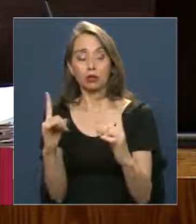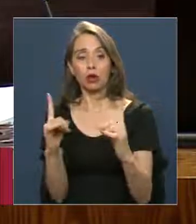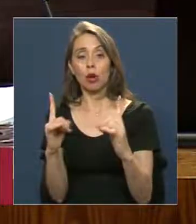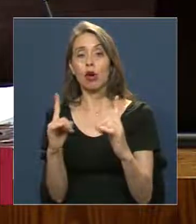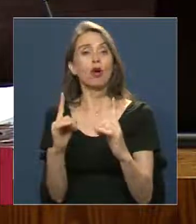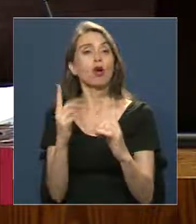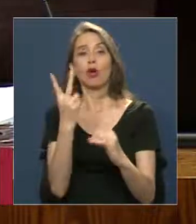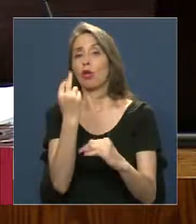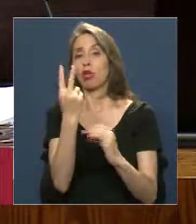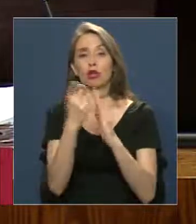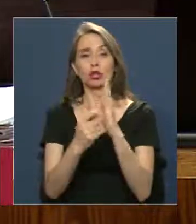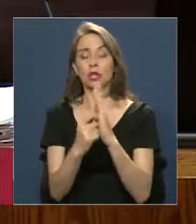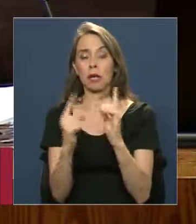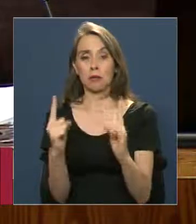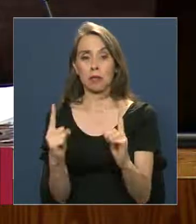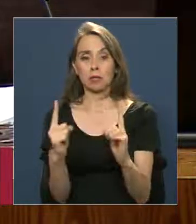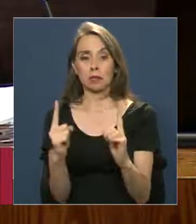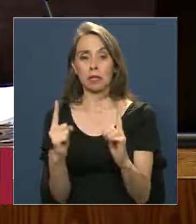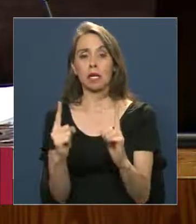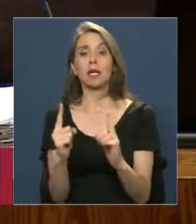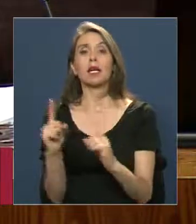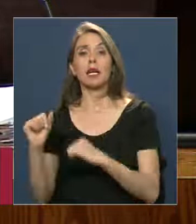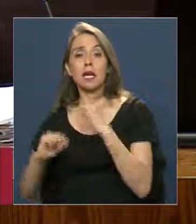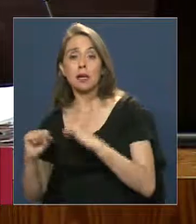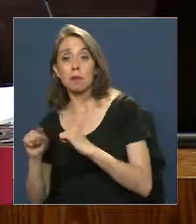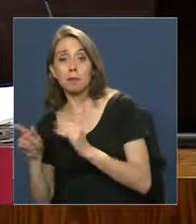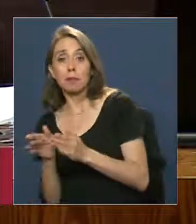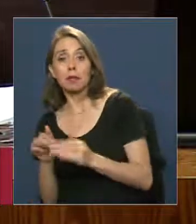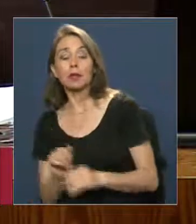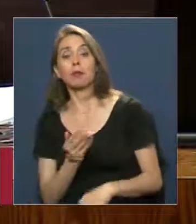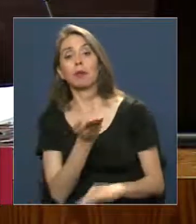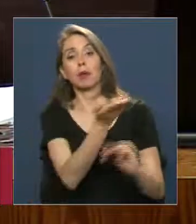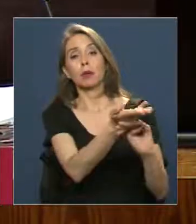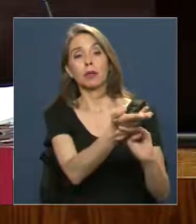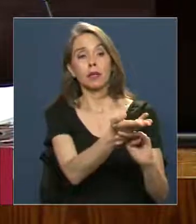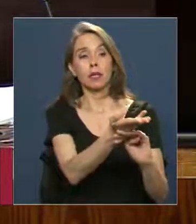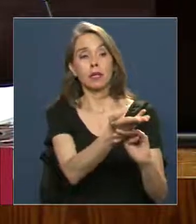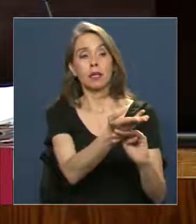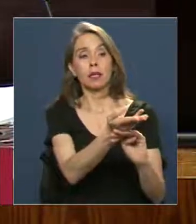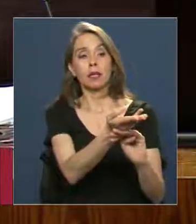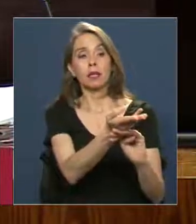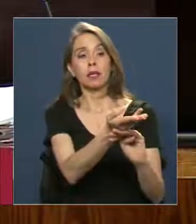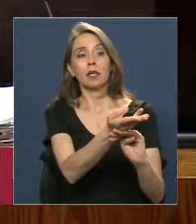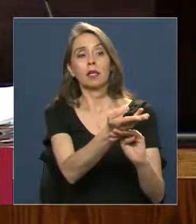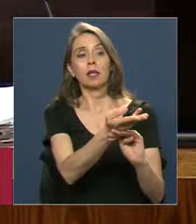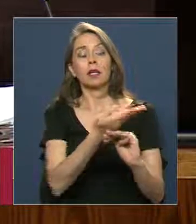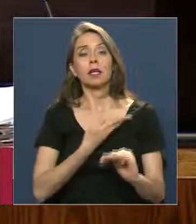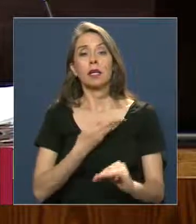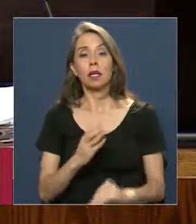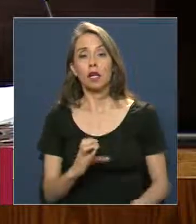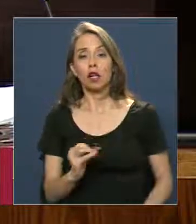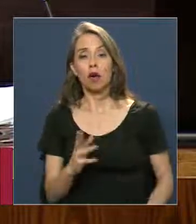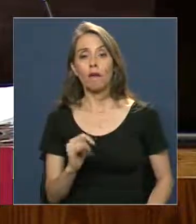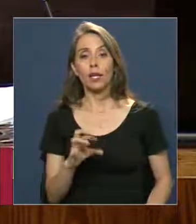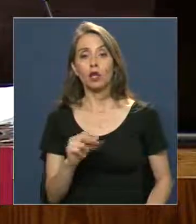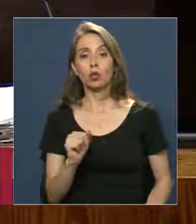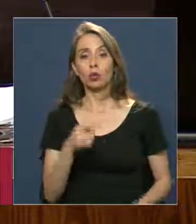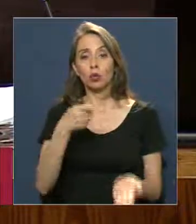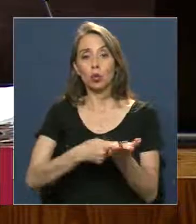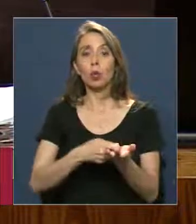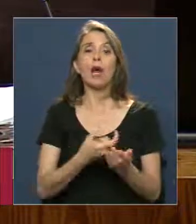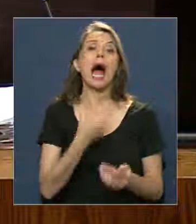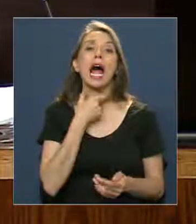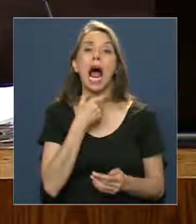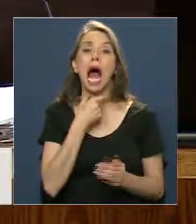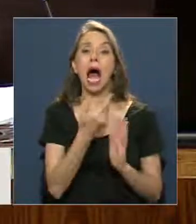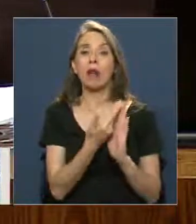los 12 meses, de optar a este sistema de cobertura de crédito, que es cobertura de garantía.